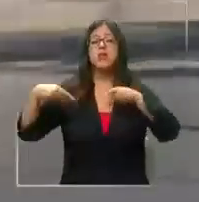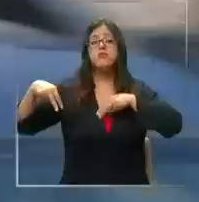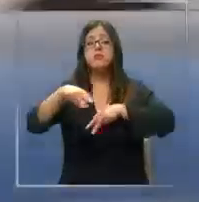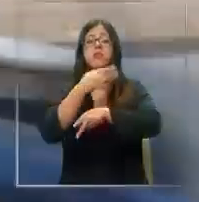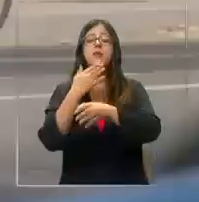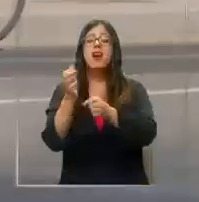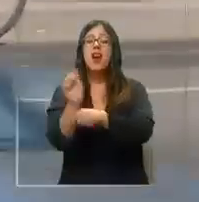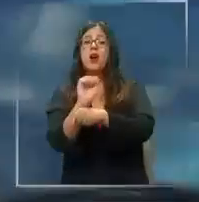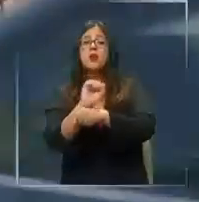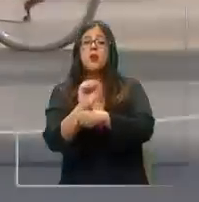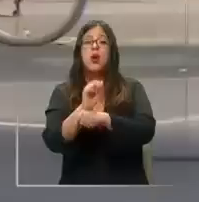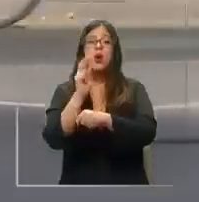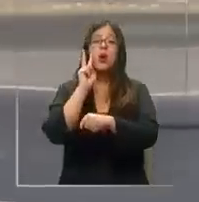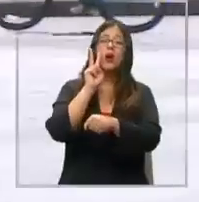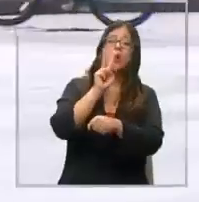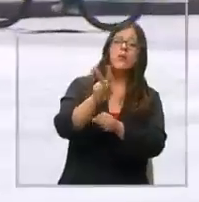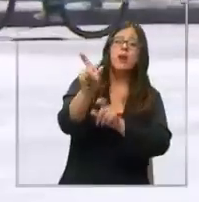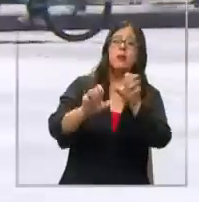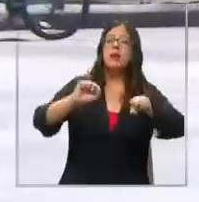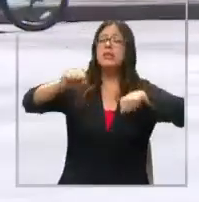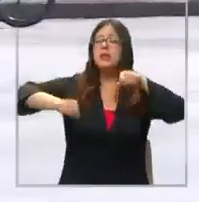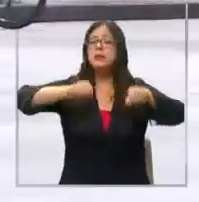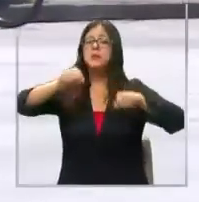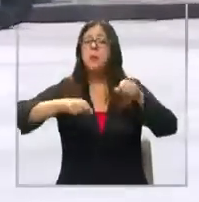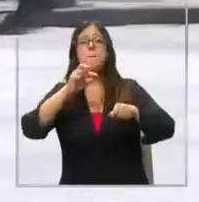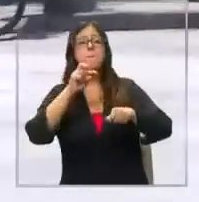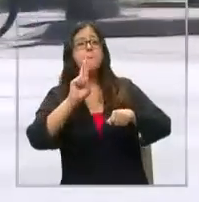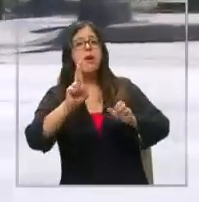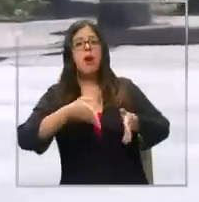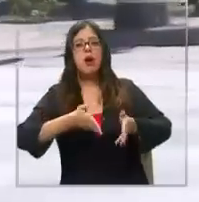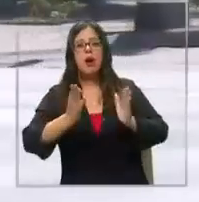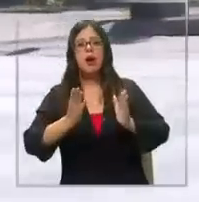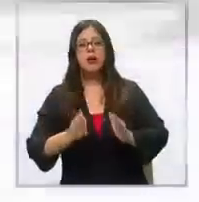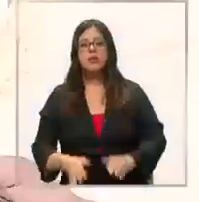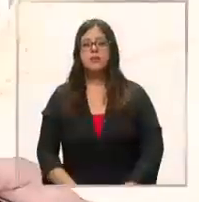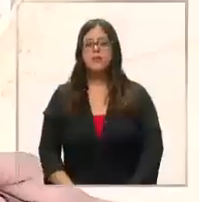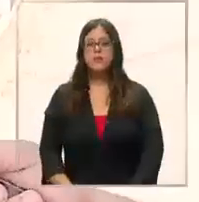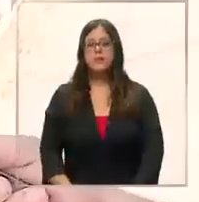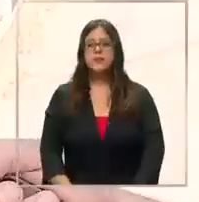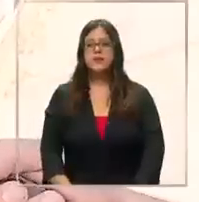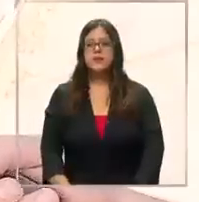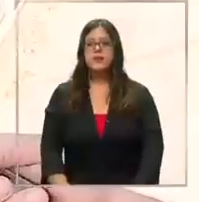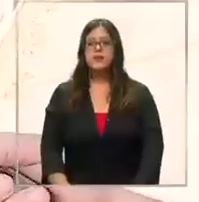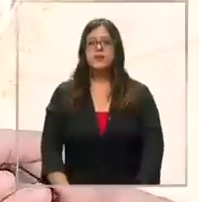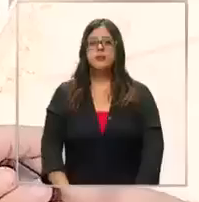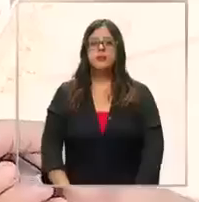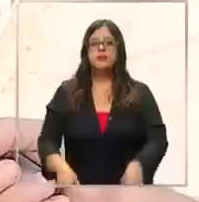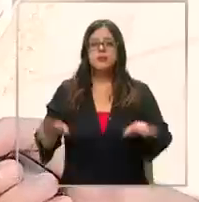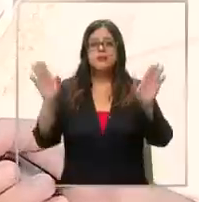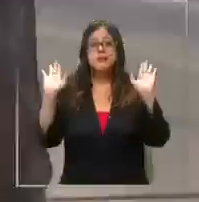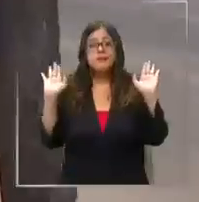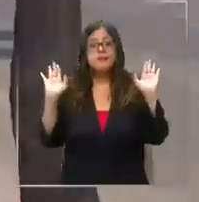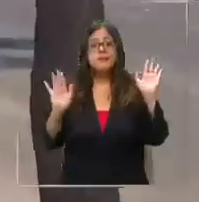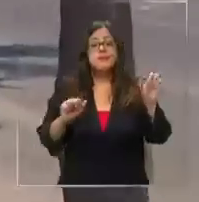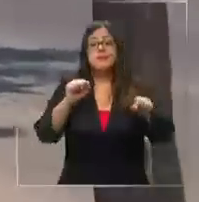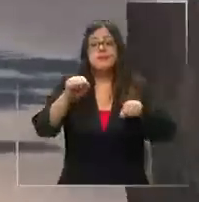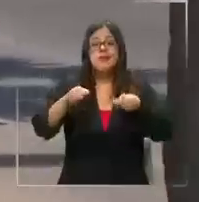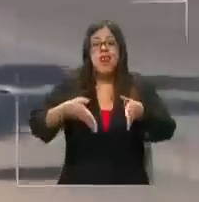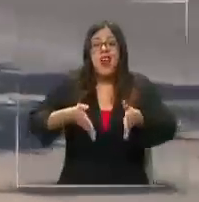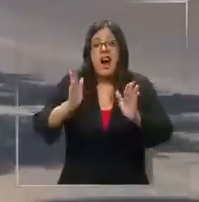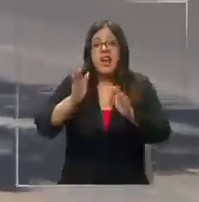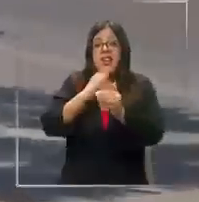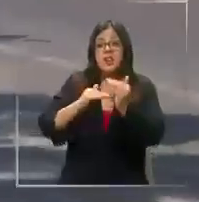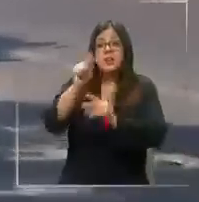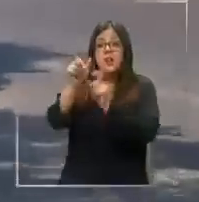automovilistas que califican a los ciclistas entre los peores usuarios de las calles. Bueno, andar por la calle, los mismos jóvenes que pasaron